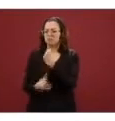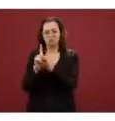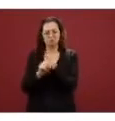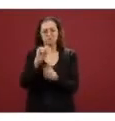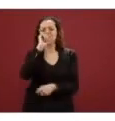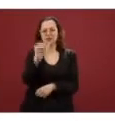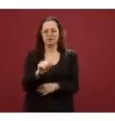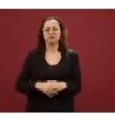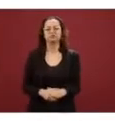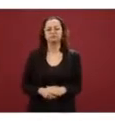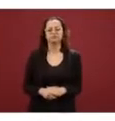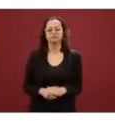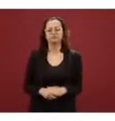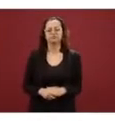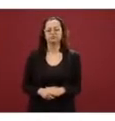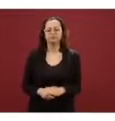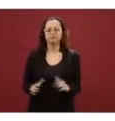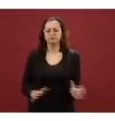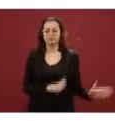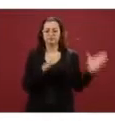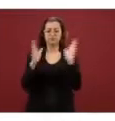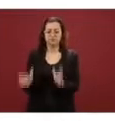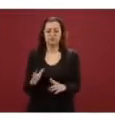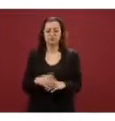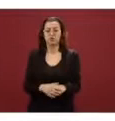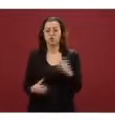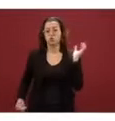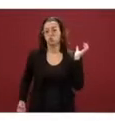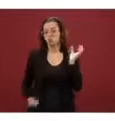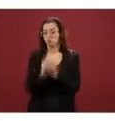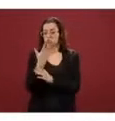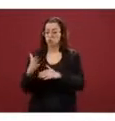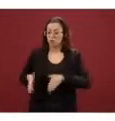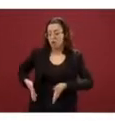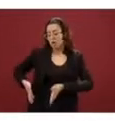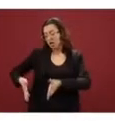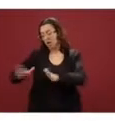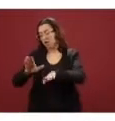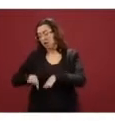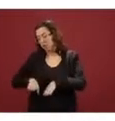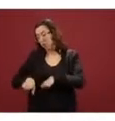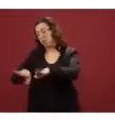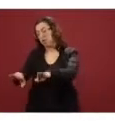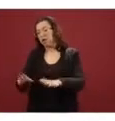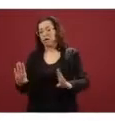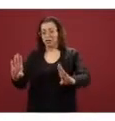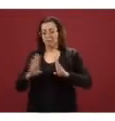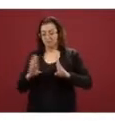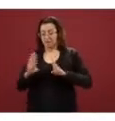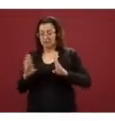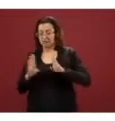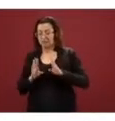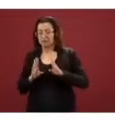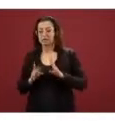favor. Por lo que se refiere a la construcción de una nueva pista militar ubicada al sur, pegada a las instalaciones de la Fuerza Aérea, que a su